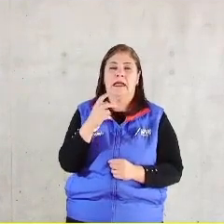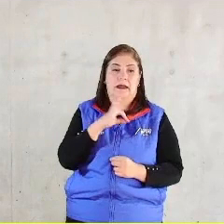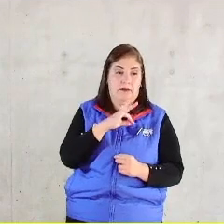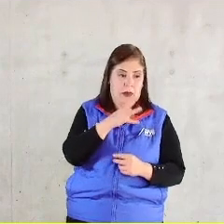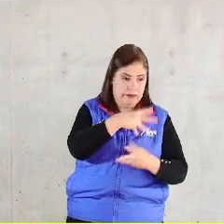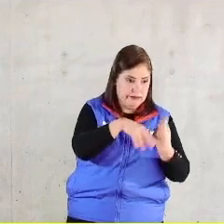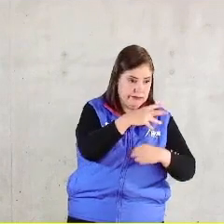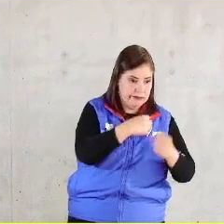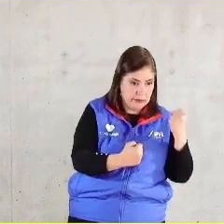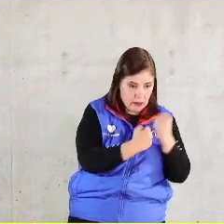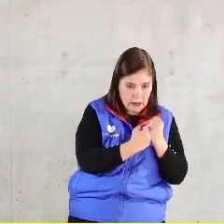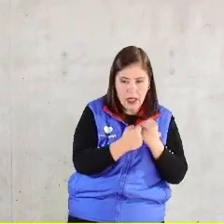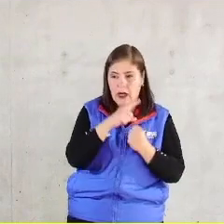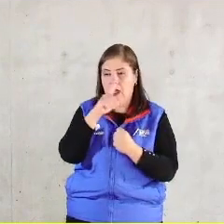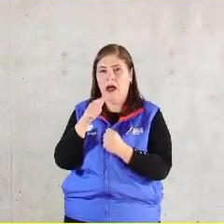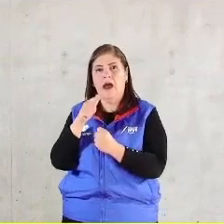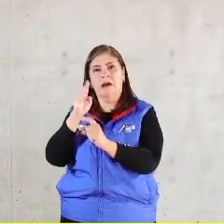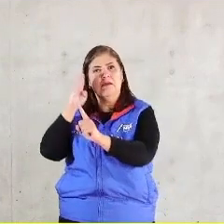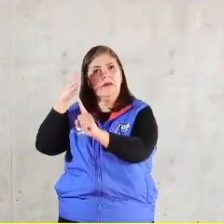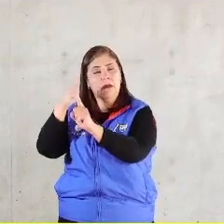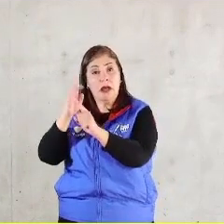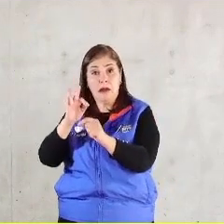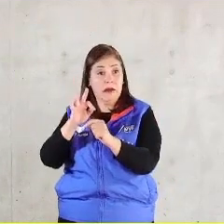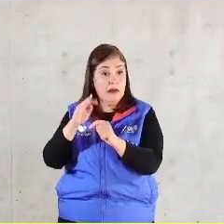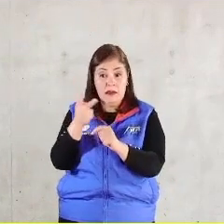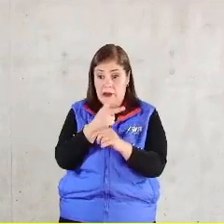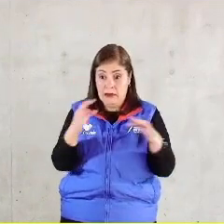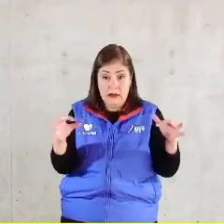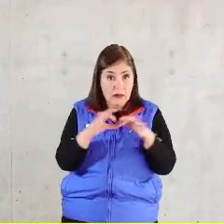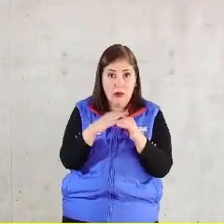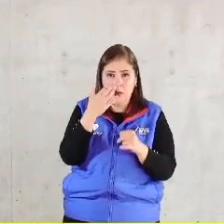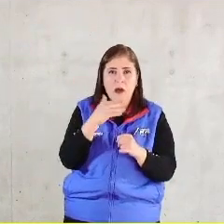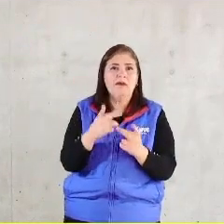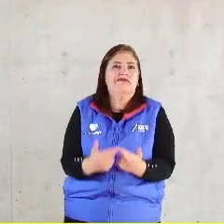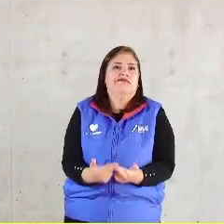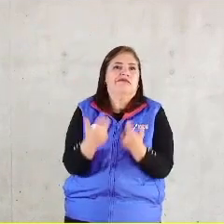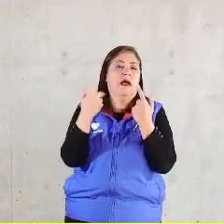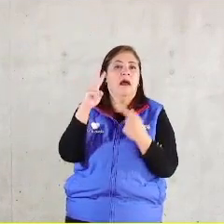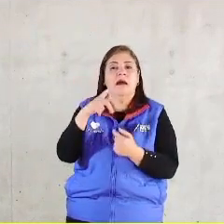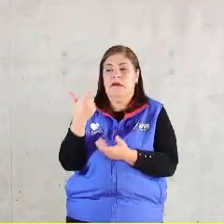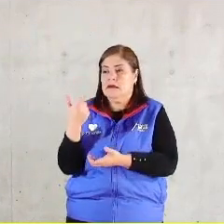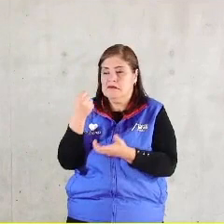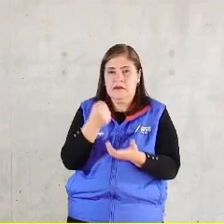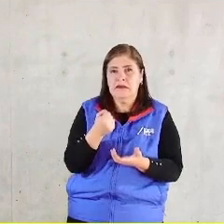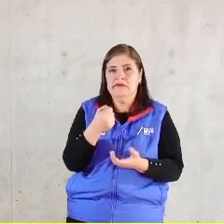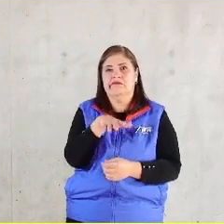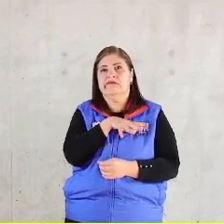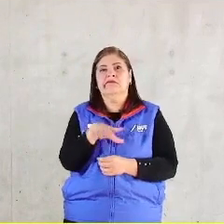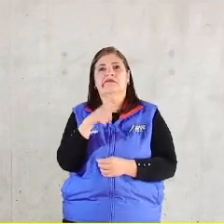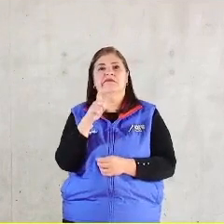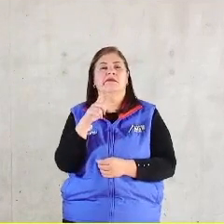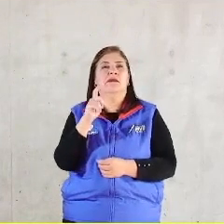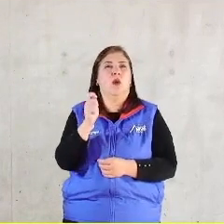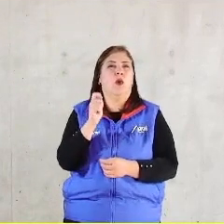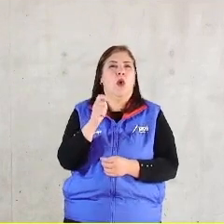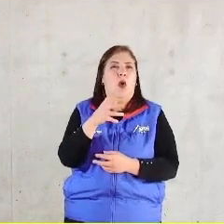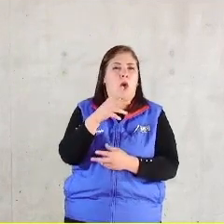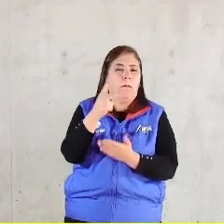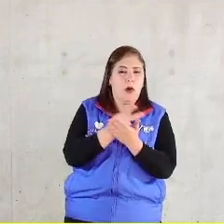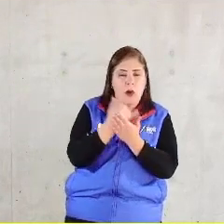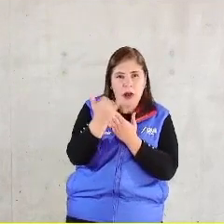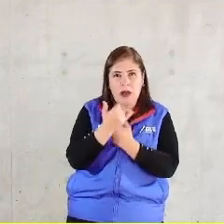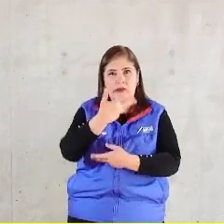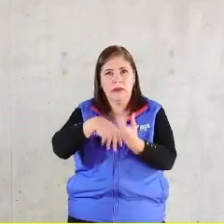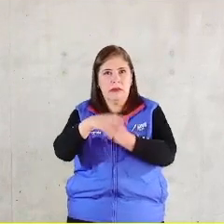con el negocio, porque si no hay una ruptura. Y si hay una ruptura, sucede que no van a querer invertir en proyectos sostenibles dentro de los consejos